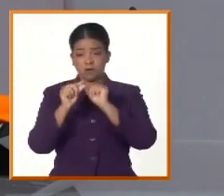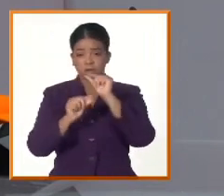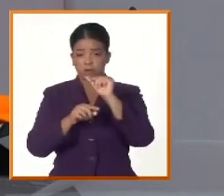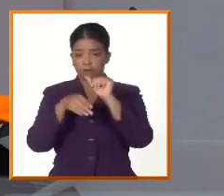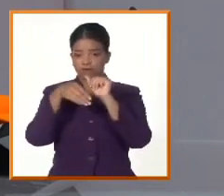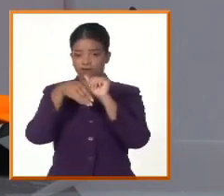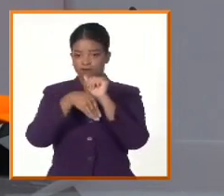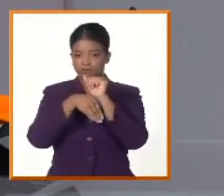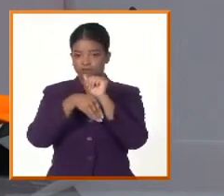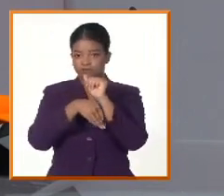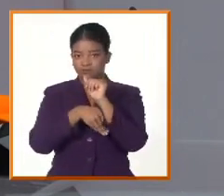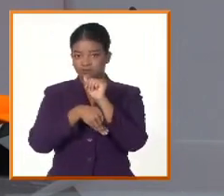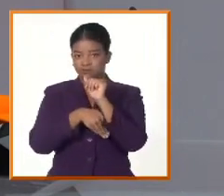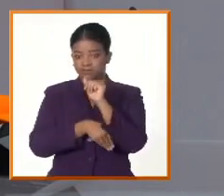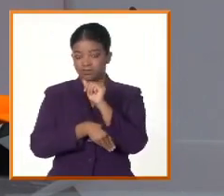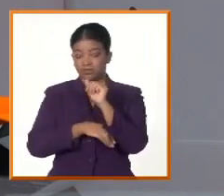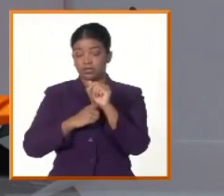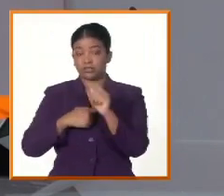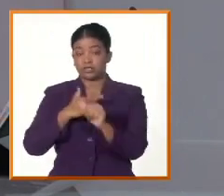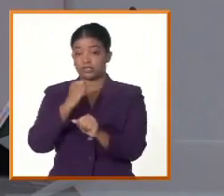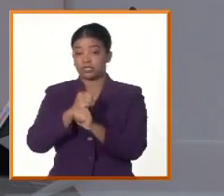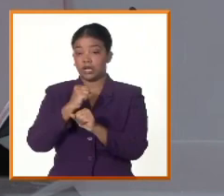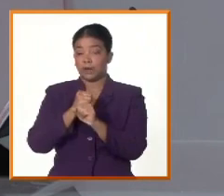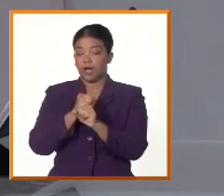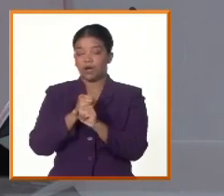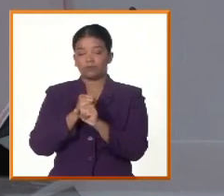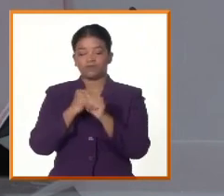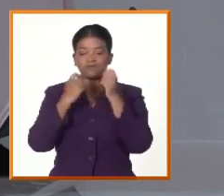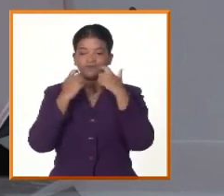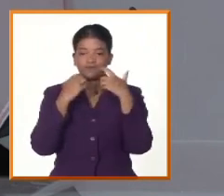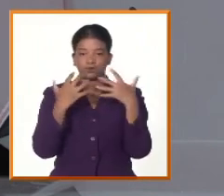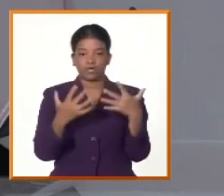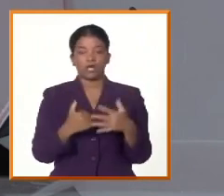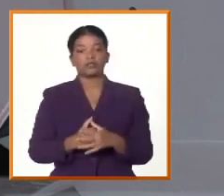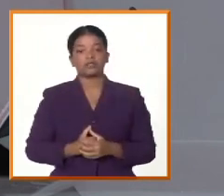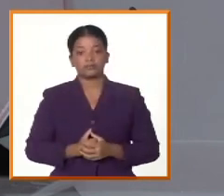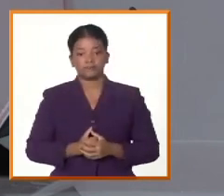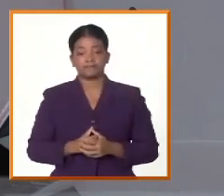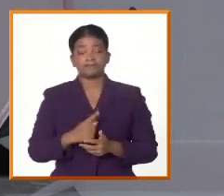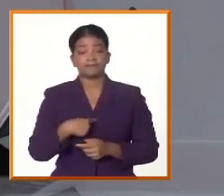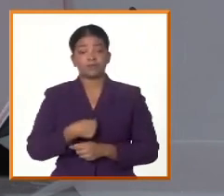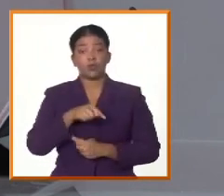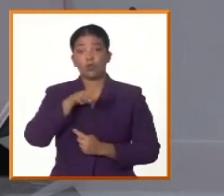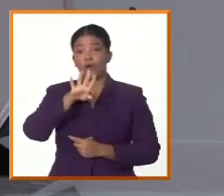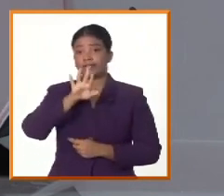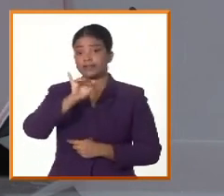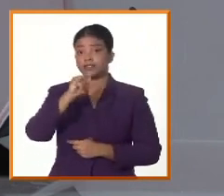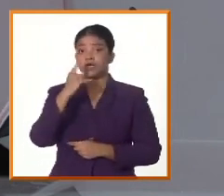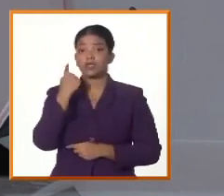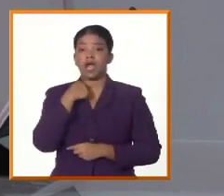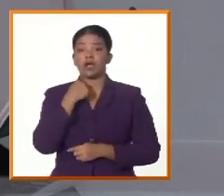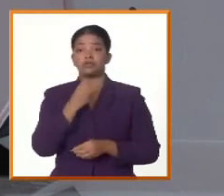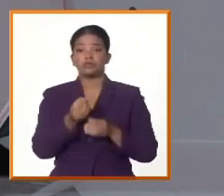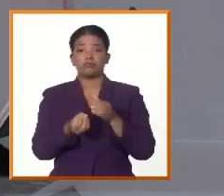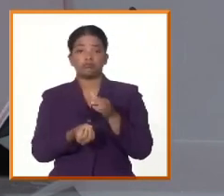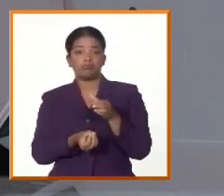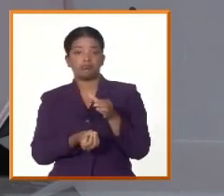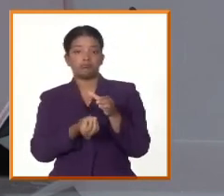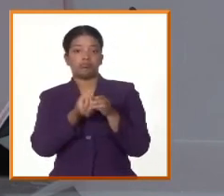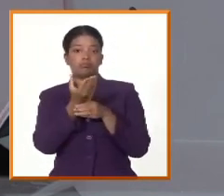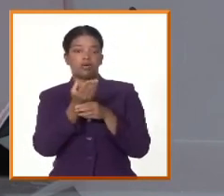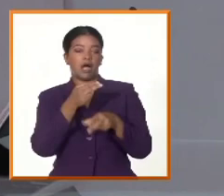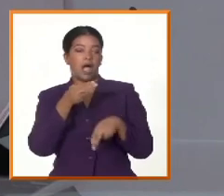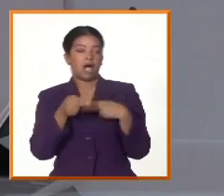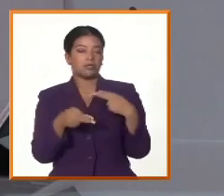del instituto siempre ha sido un Baluarte fundamental y a vos 46 años de creada con un soporte de investigación